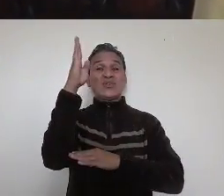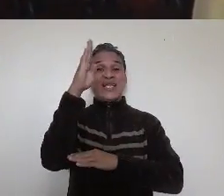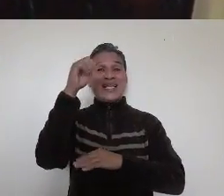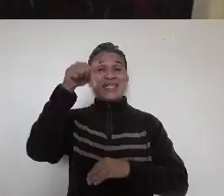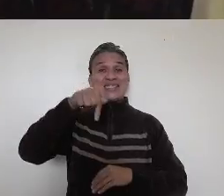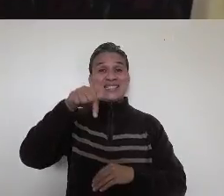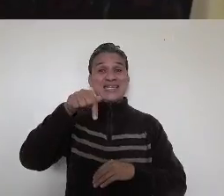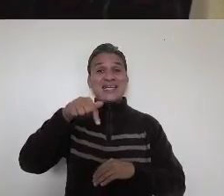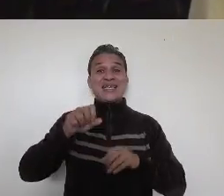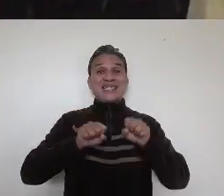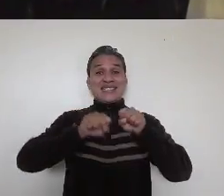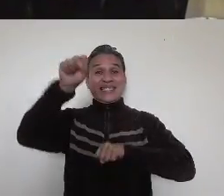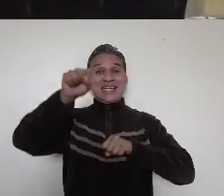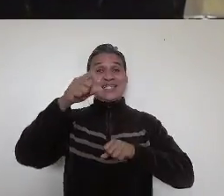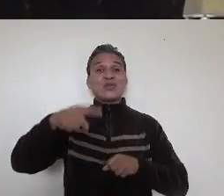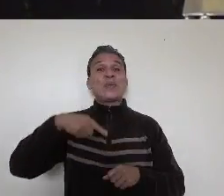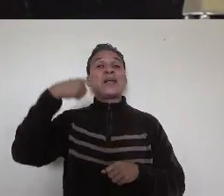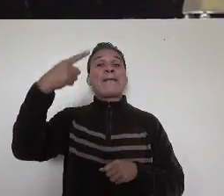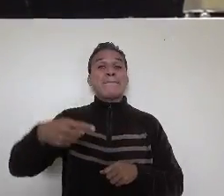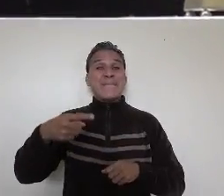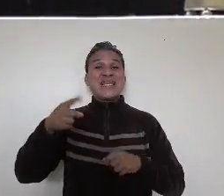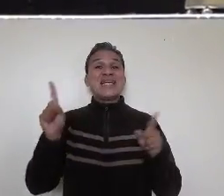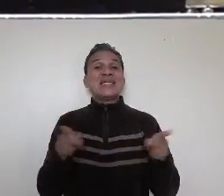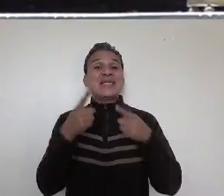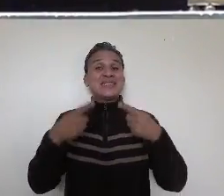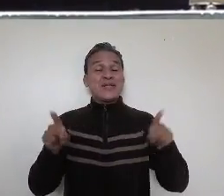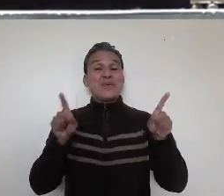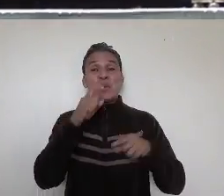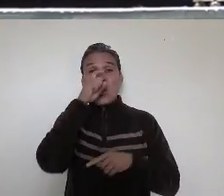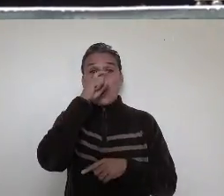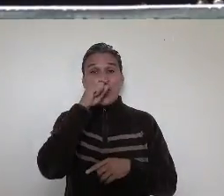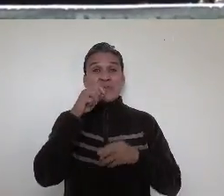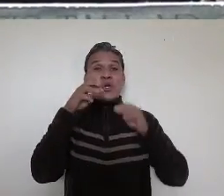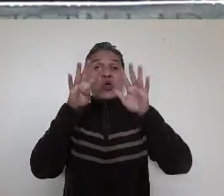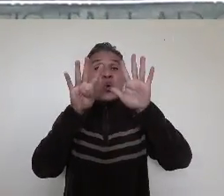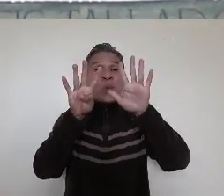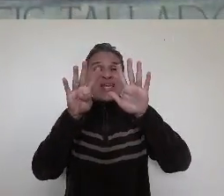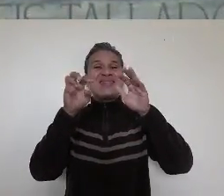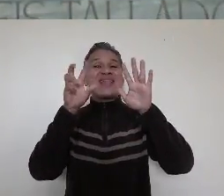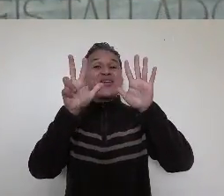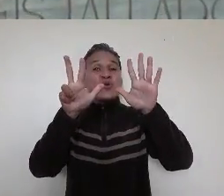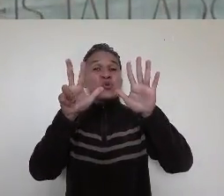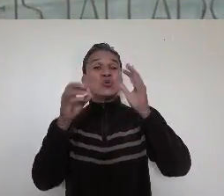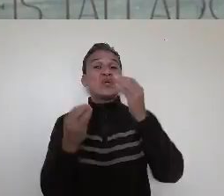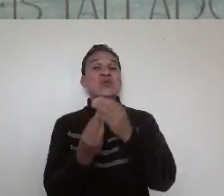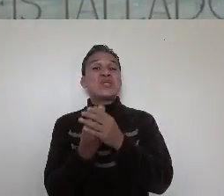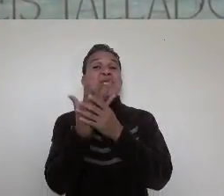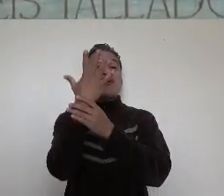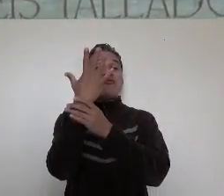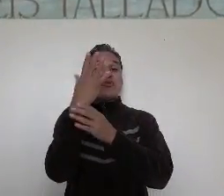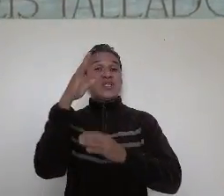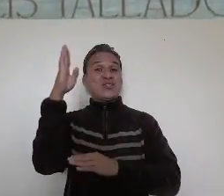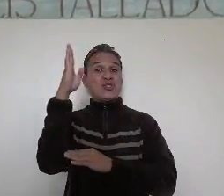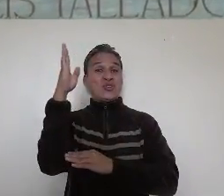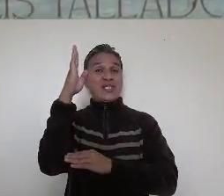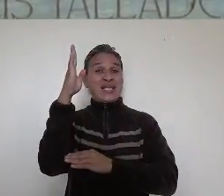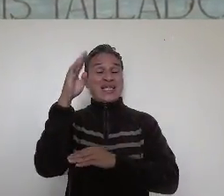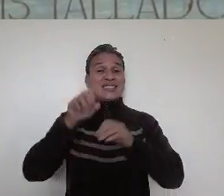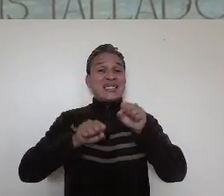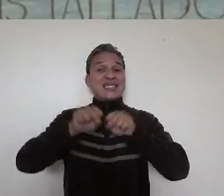Mañana vamos a celebrar 98 años de la fundación de nuestra diócesis